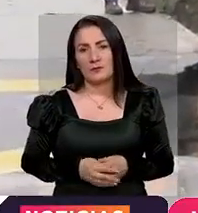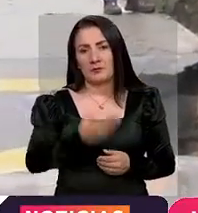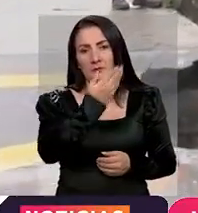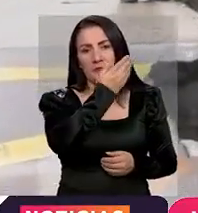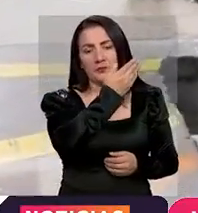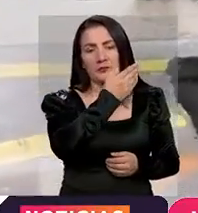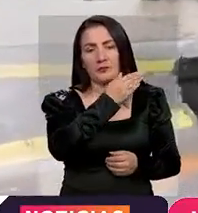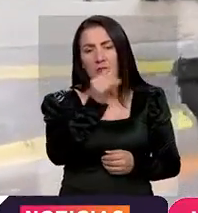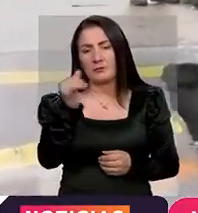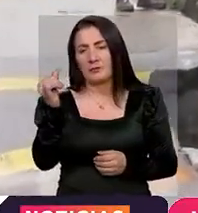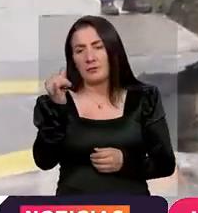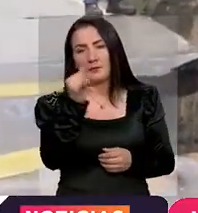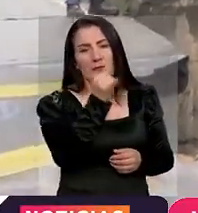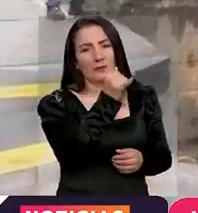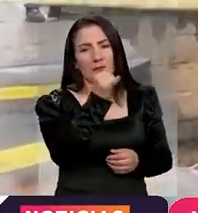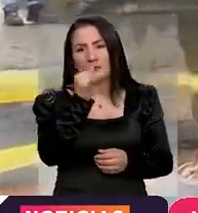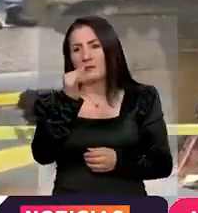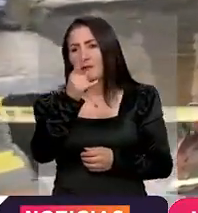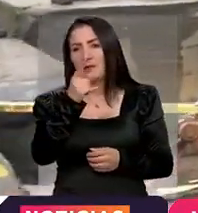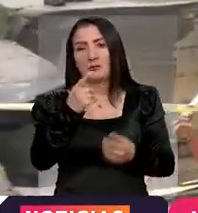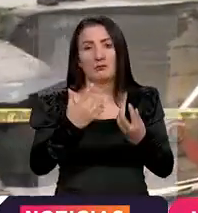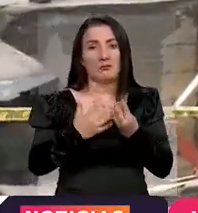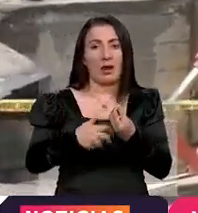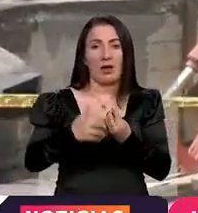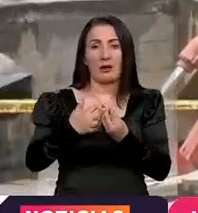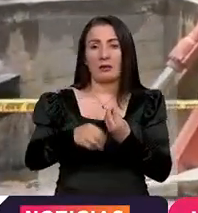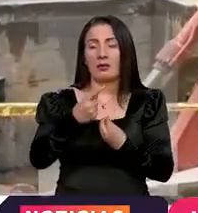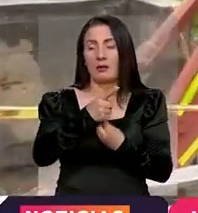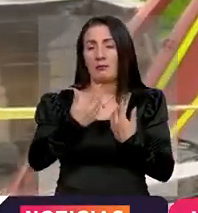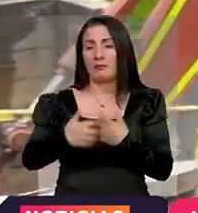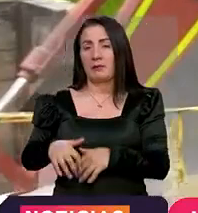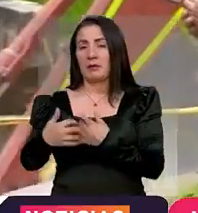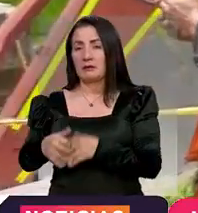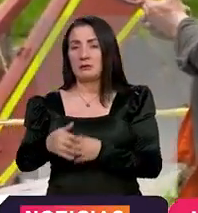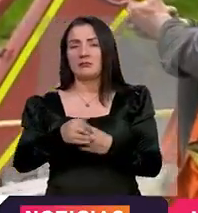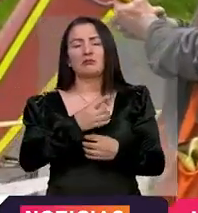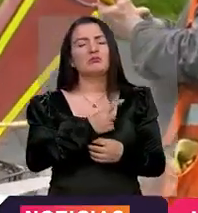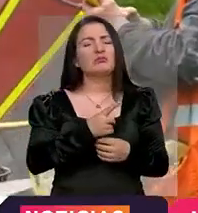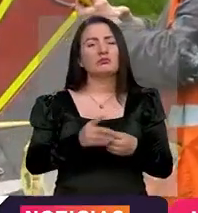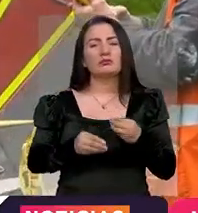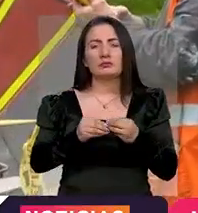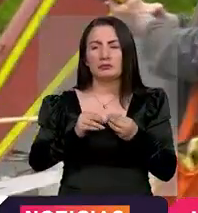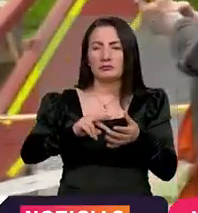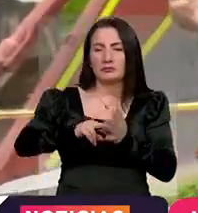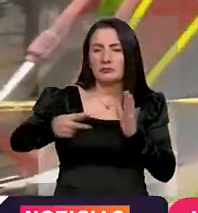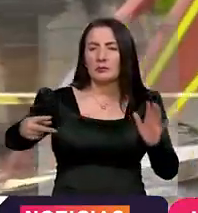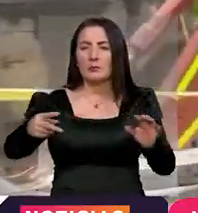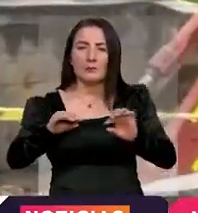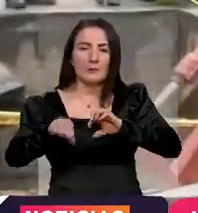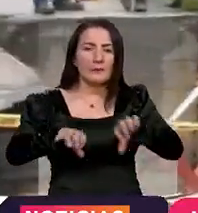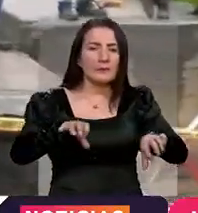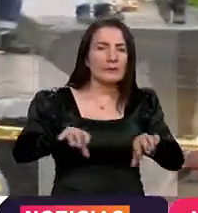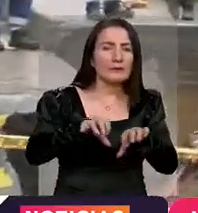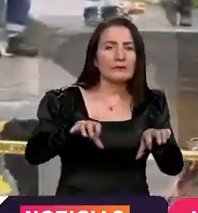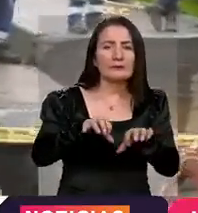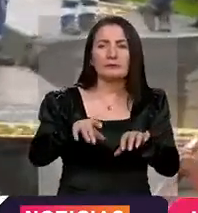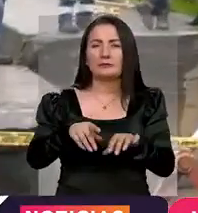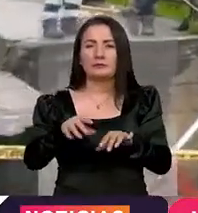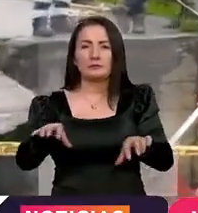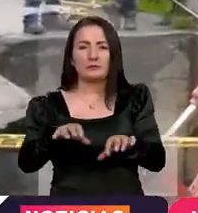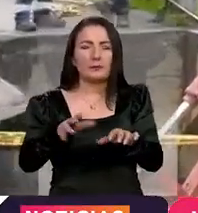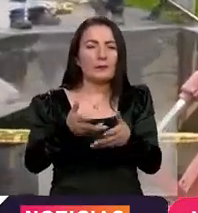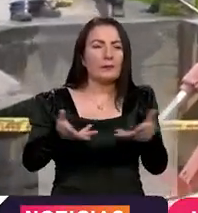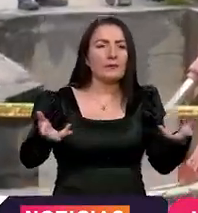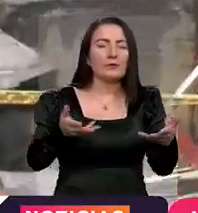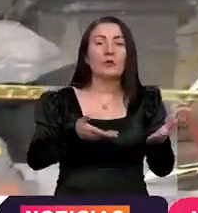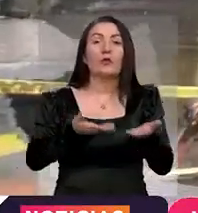imágenes están observando la maquinaria que tiene la empresa de acueducto, los técnicos que están realizando la intervención